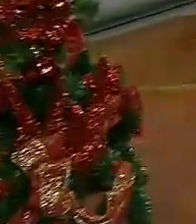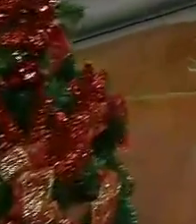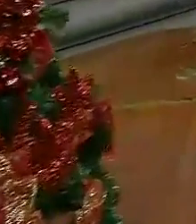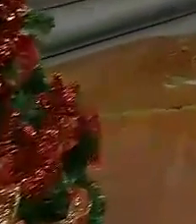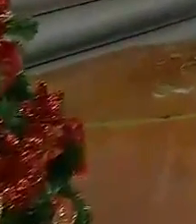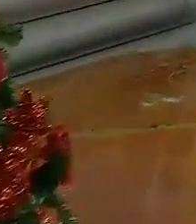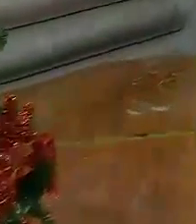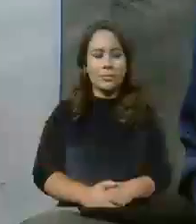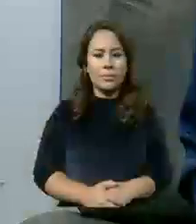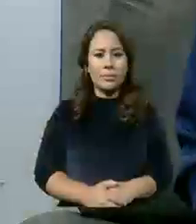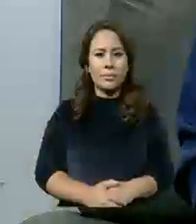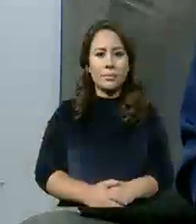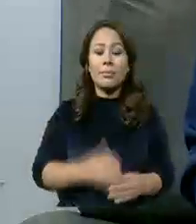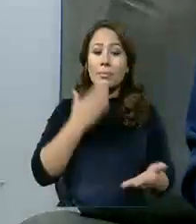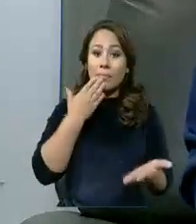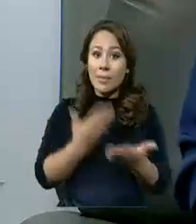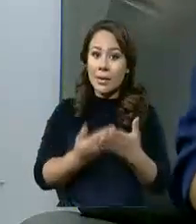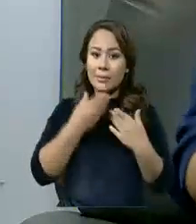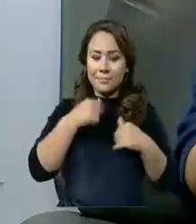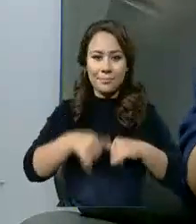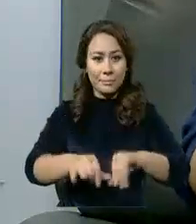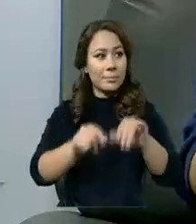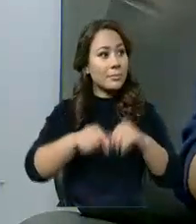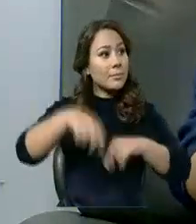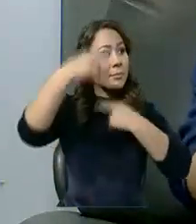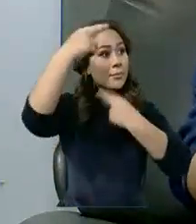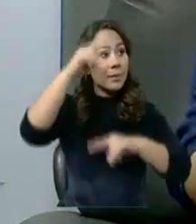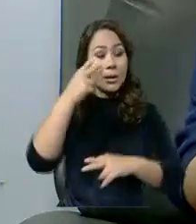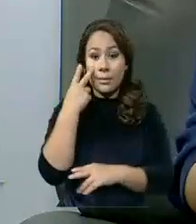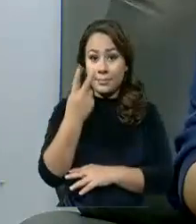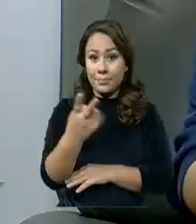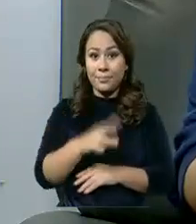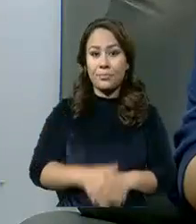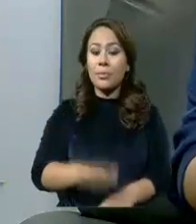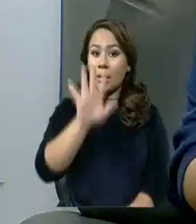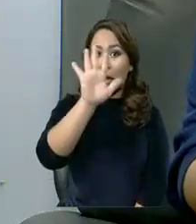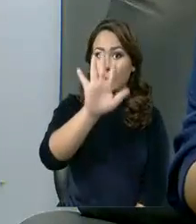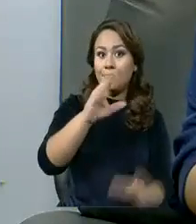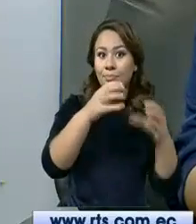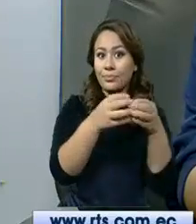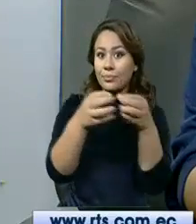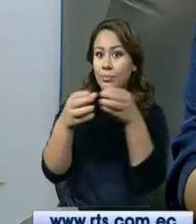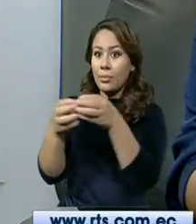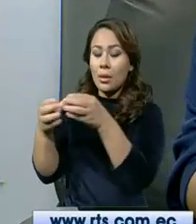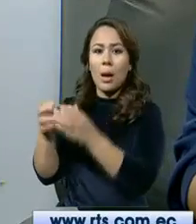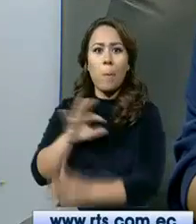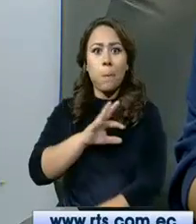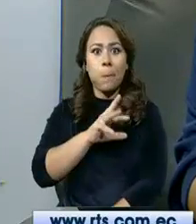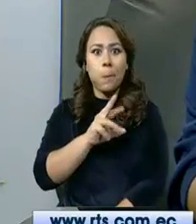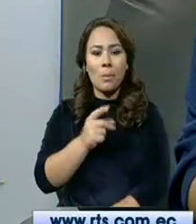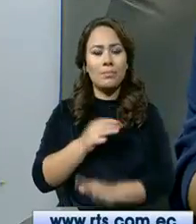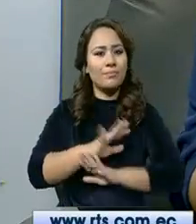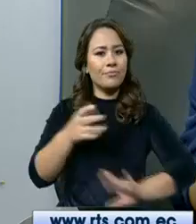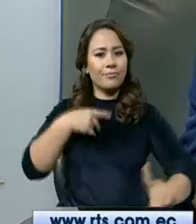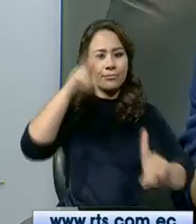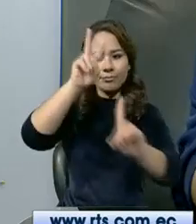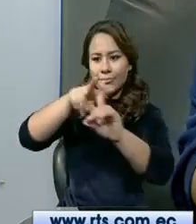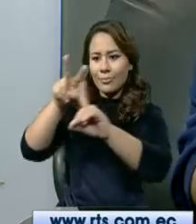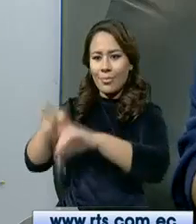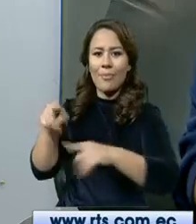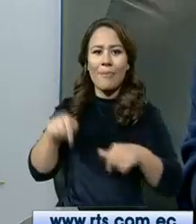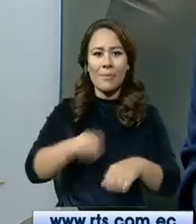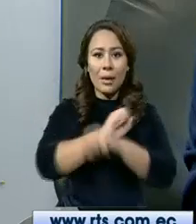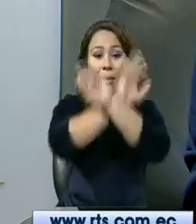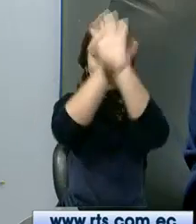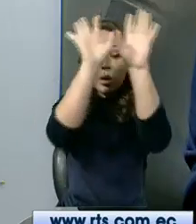Amigos, gracias por continuar en nuestra sintonía. Quiero contarles que 5 organizaciones delictivas fueron desarticuladas esta madrugada